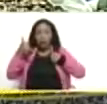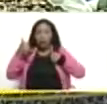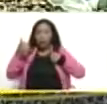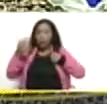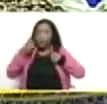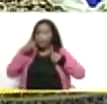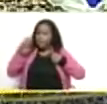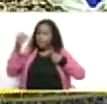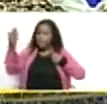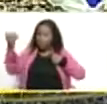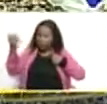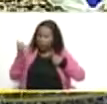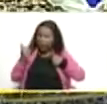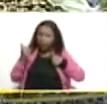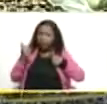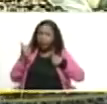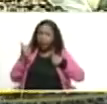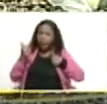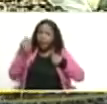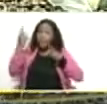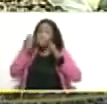acá,